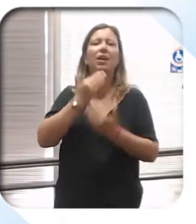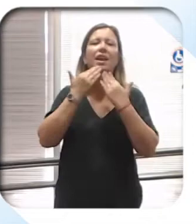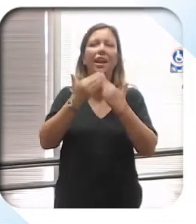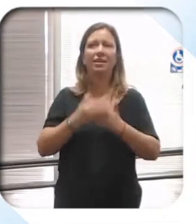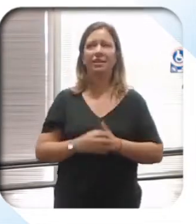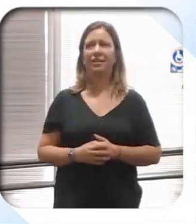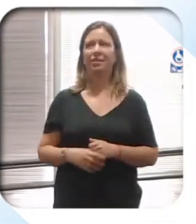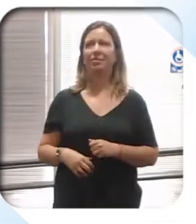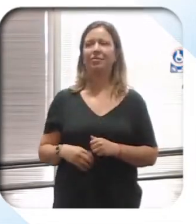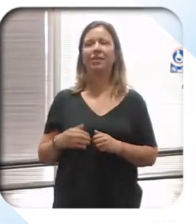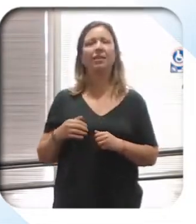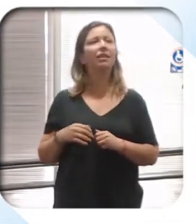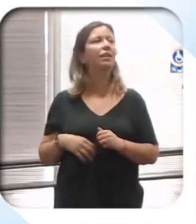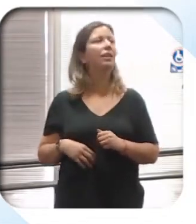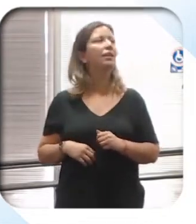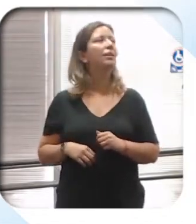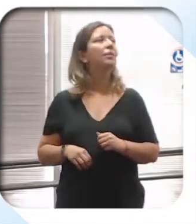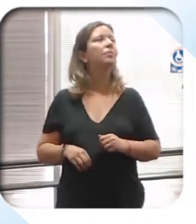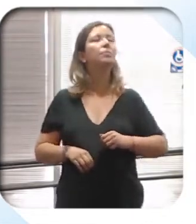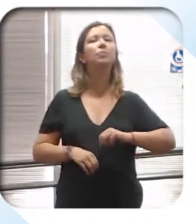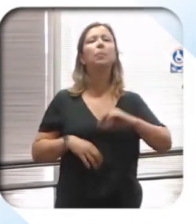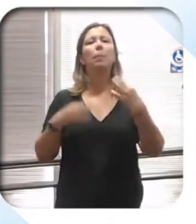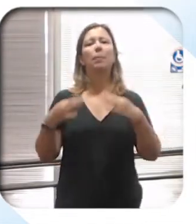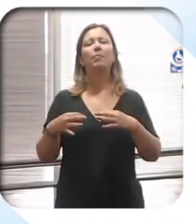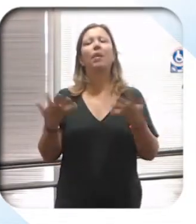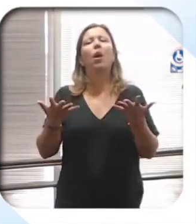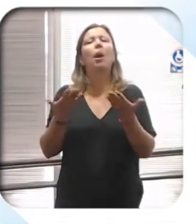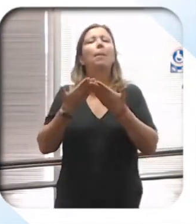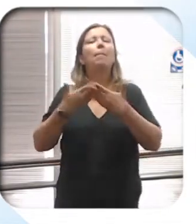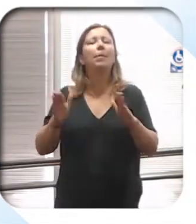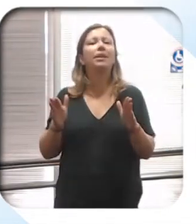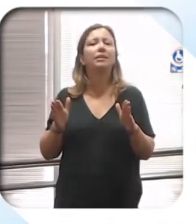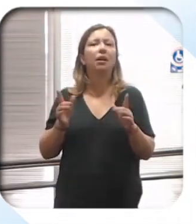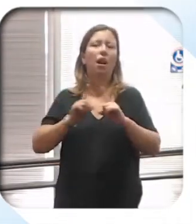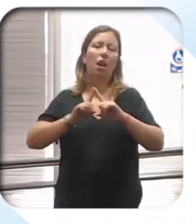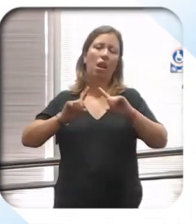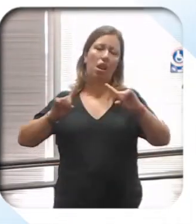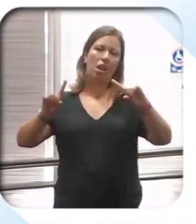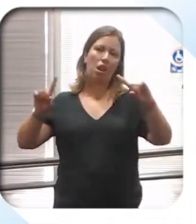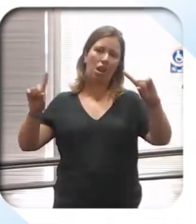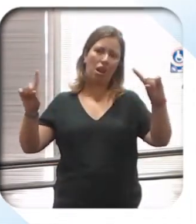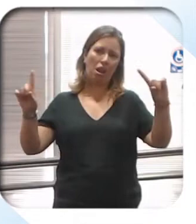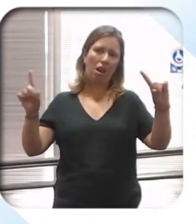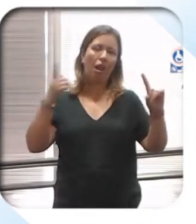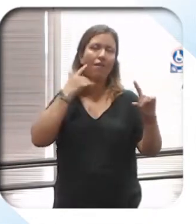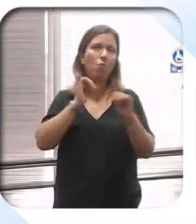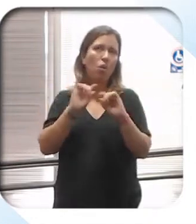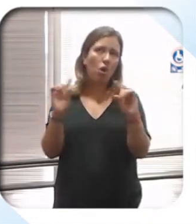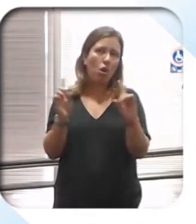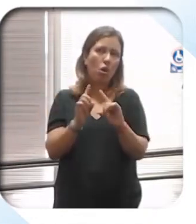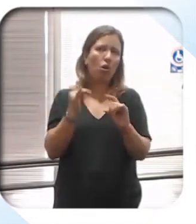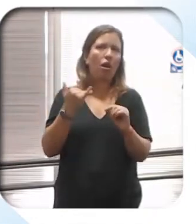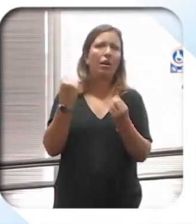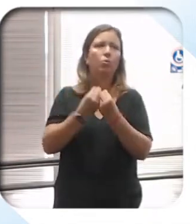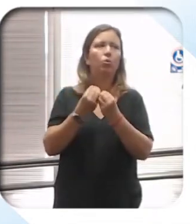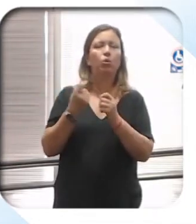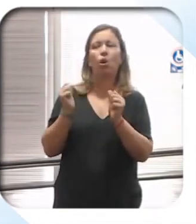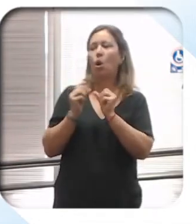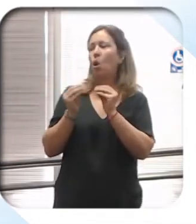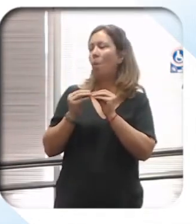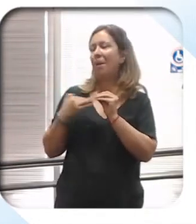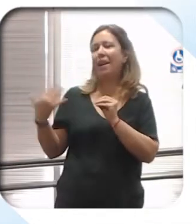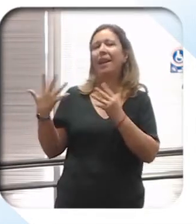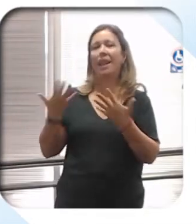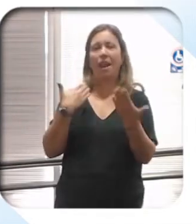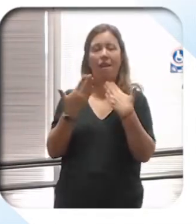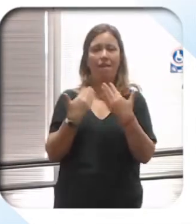doctor. No, por favor, a las órdenes. Bien, muy bien. Comencemos entonces porque es largo esto. Voy a tratar de hacerlo lo más corto porque tengo acá una cantidad de colegas que